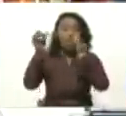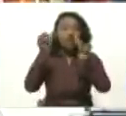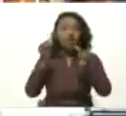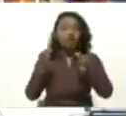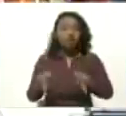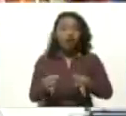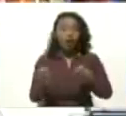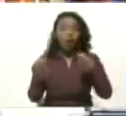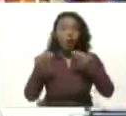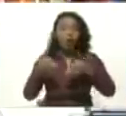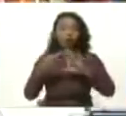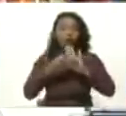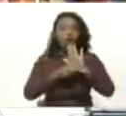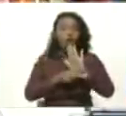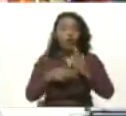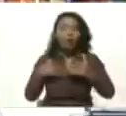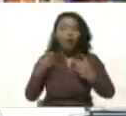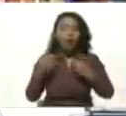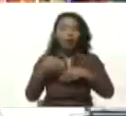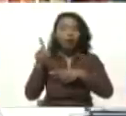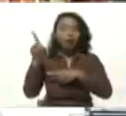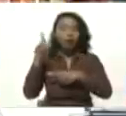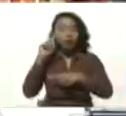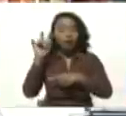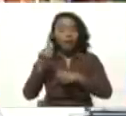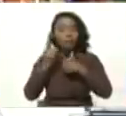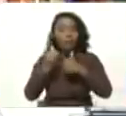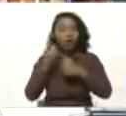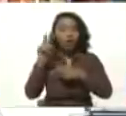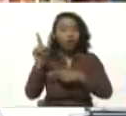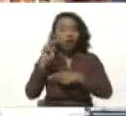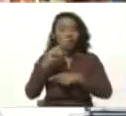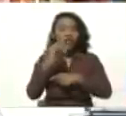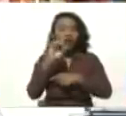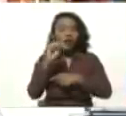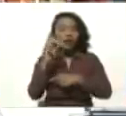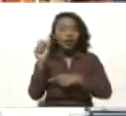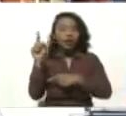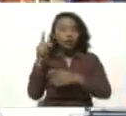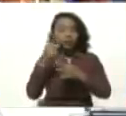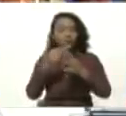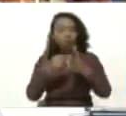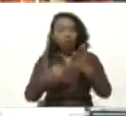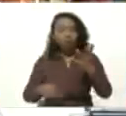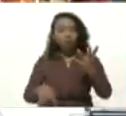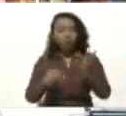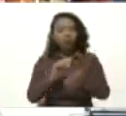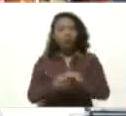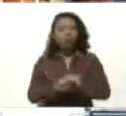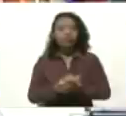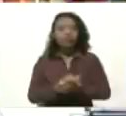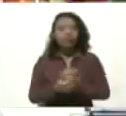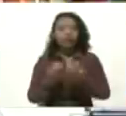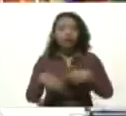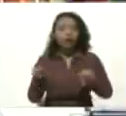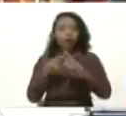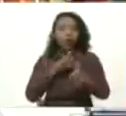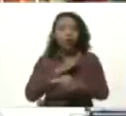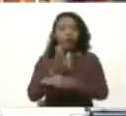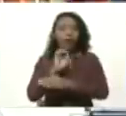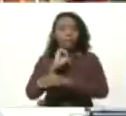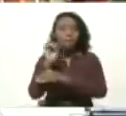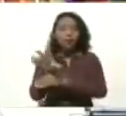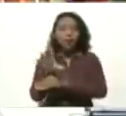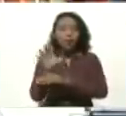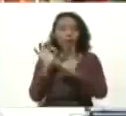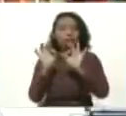oficialmente, de acuerdo a las normas de la Convención de Viena, de Ginebra y de la Organización de Naciones Unidas, iba como enviado